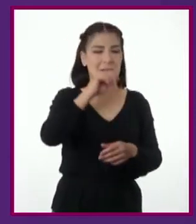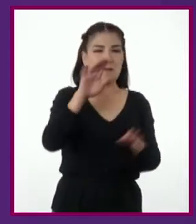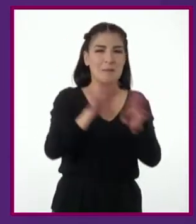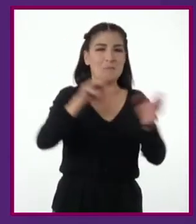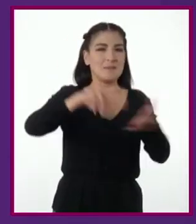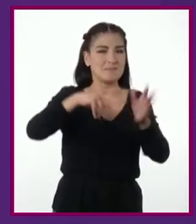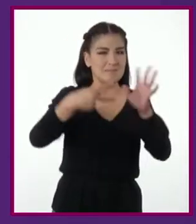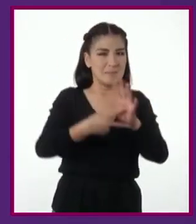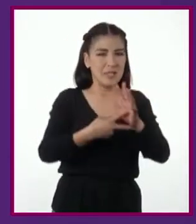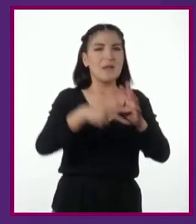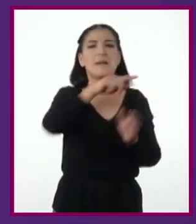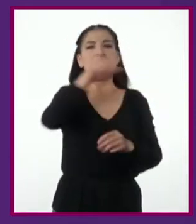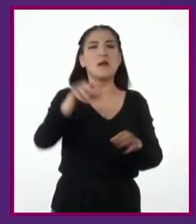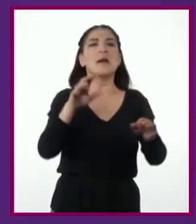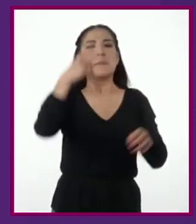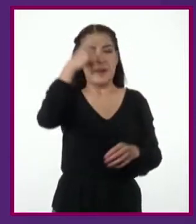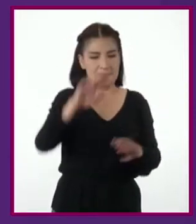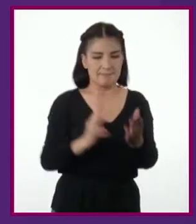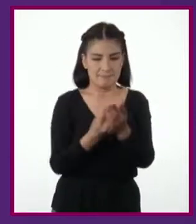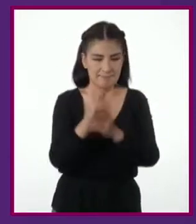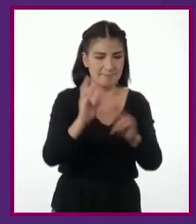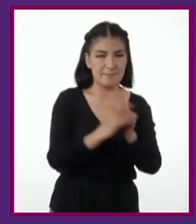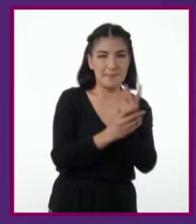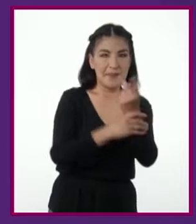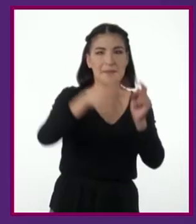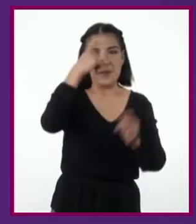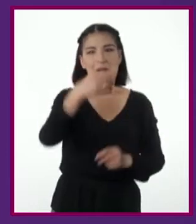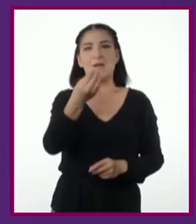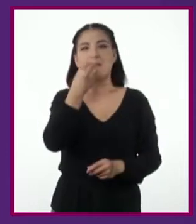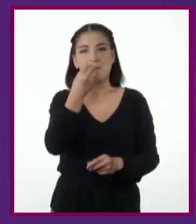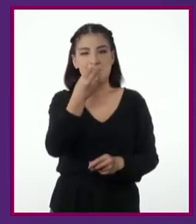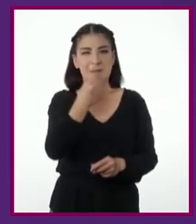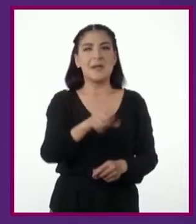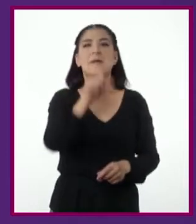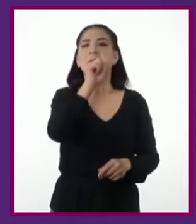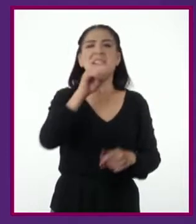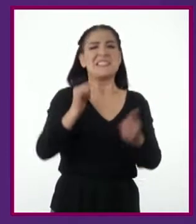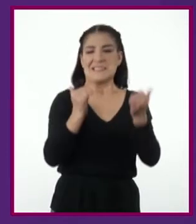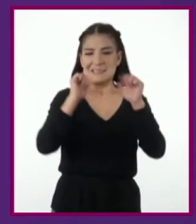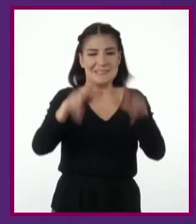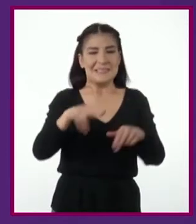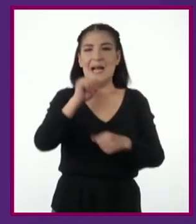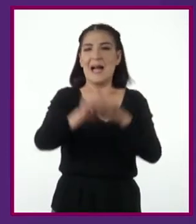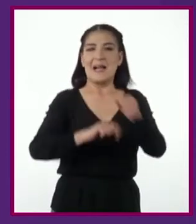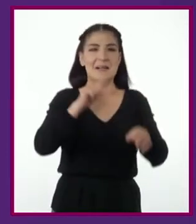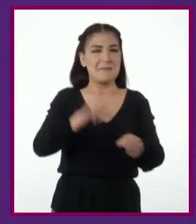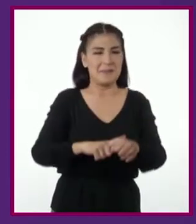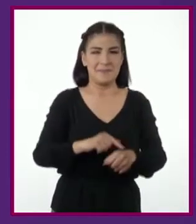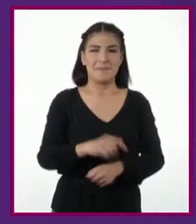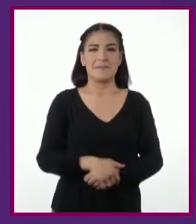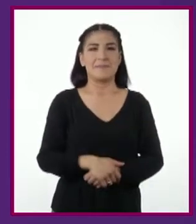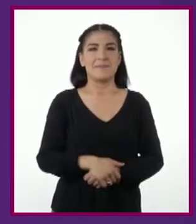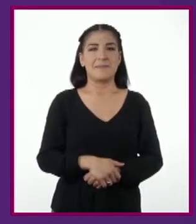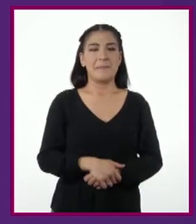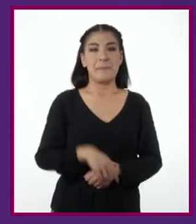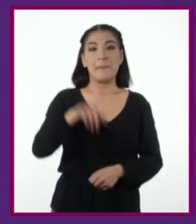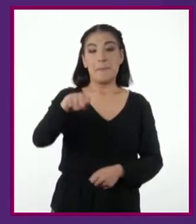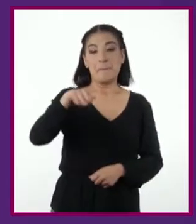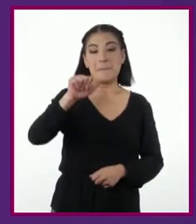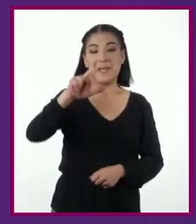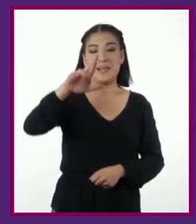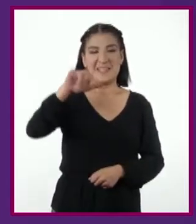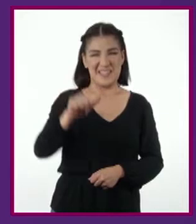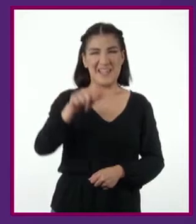habitantes crearon un sistema de cultivo basado en una agricultura sin animales. De acuerdo con María Teresa